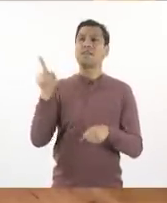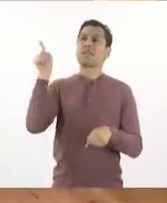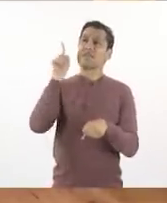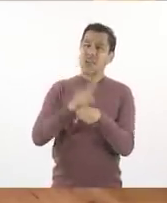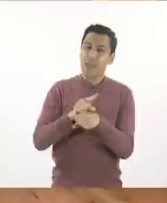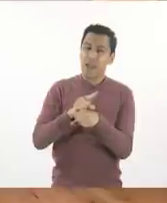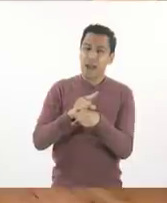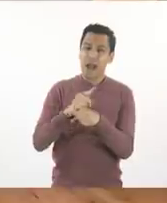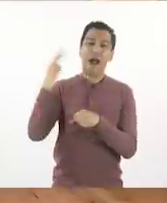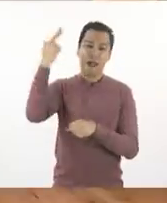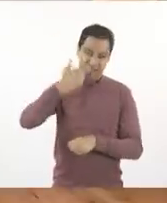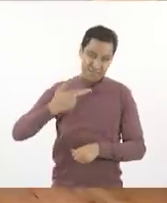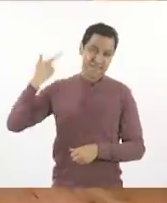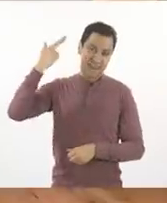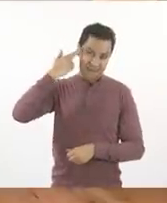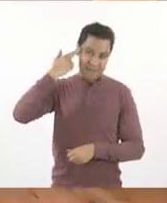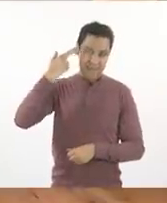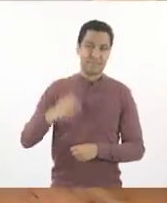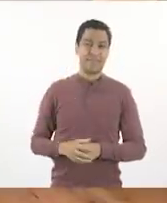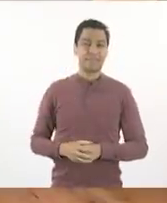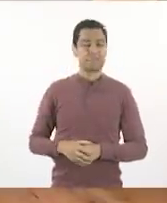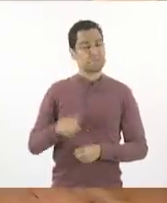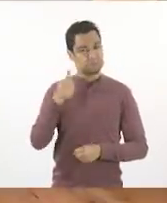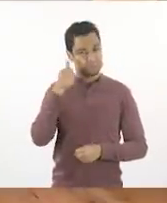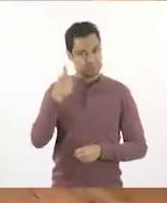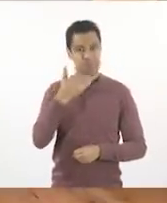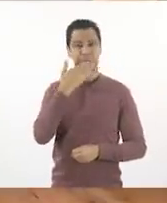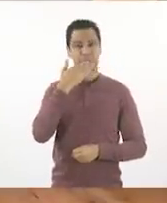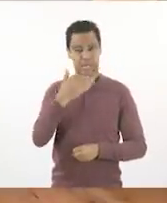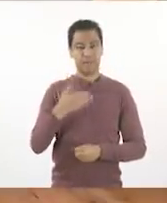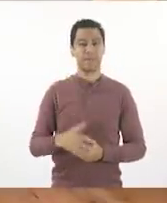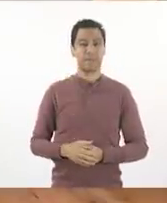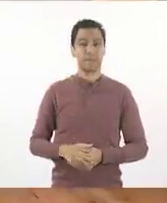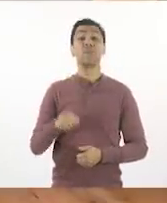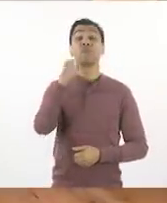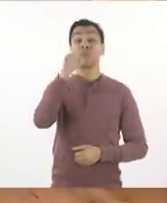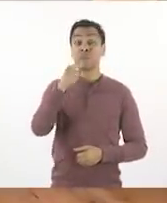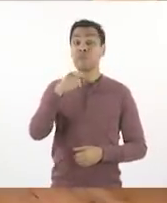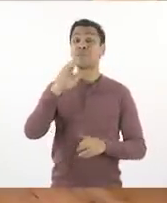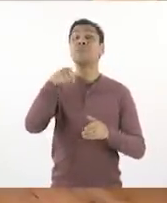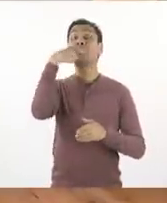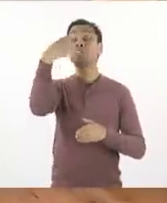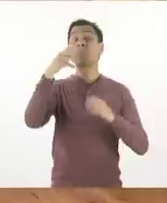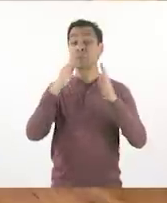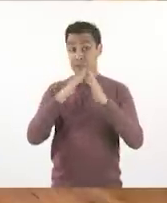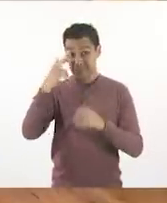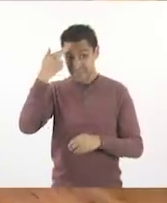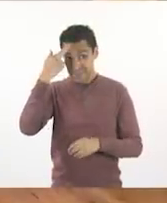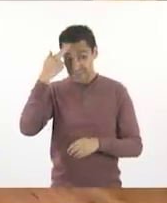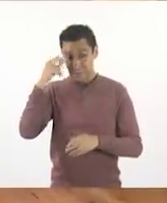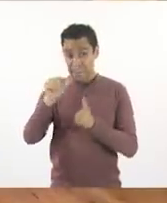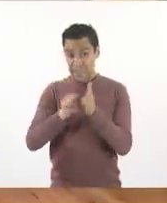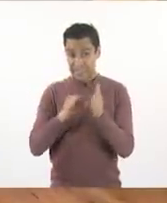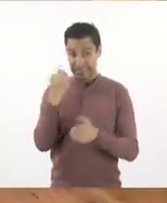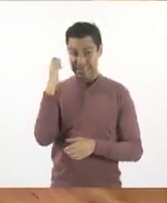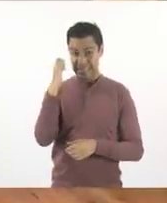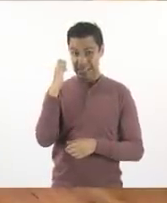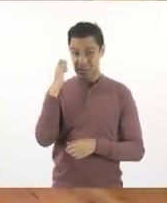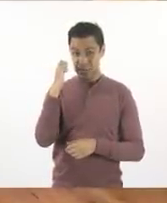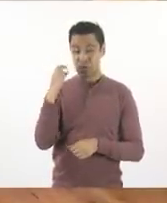de Reyes. Día de Reyes. Muy bien. ¿Y ustedes, niños, recuerdan ese mes?